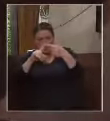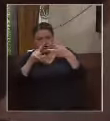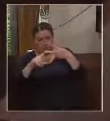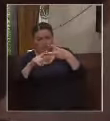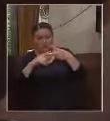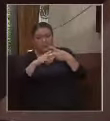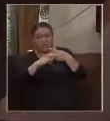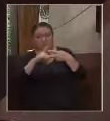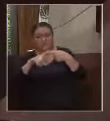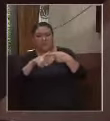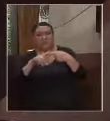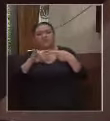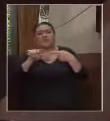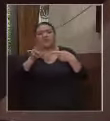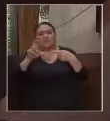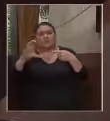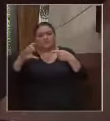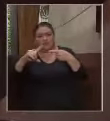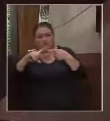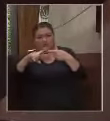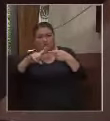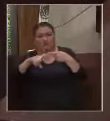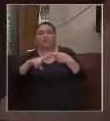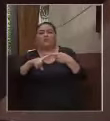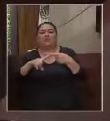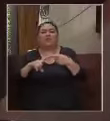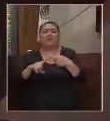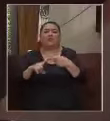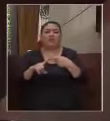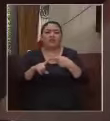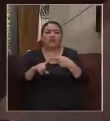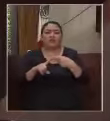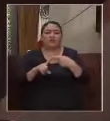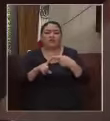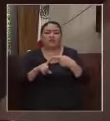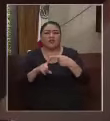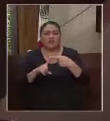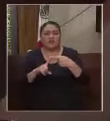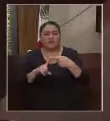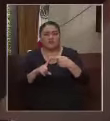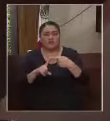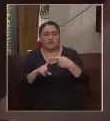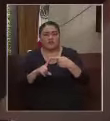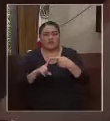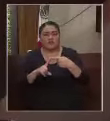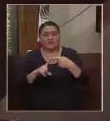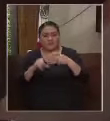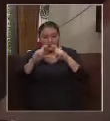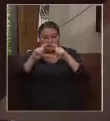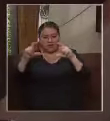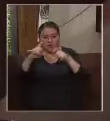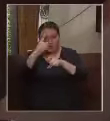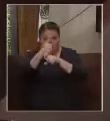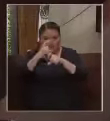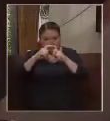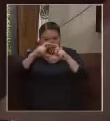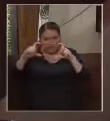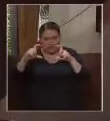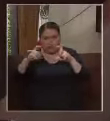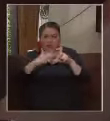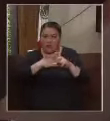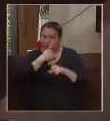dos proyectos que se presentan a la consideración, específicamente la primera cuestión, a mi juicio, y así